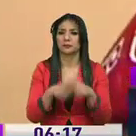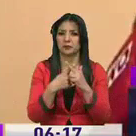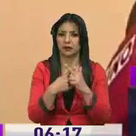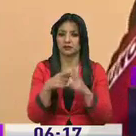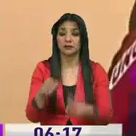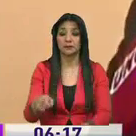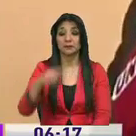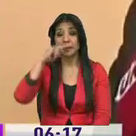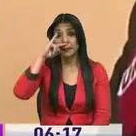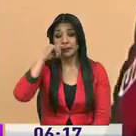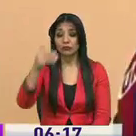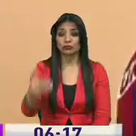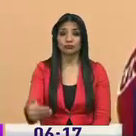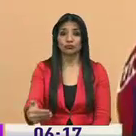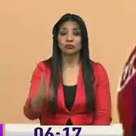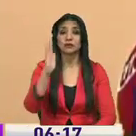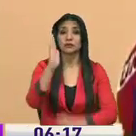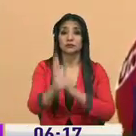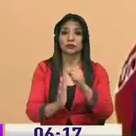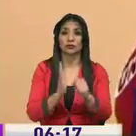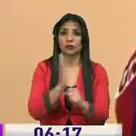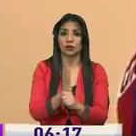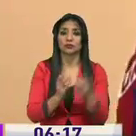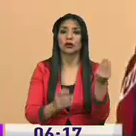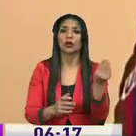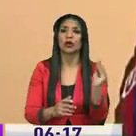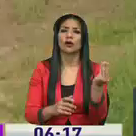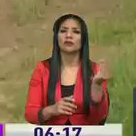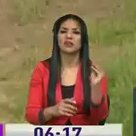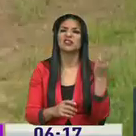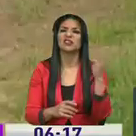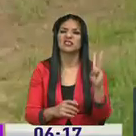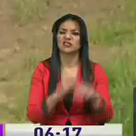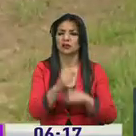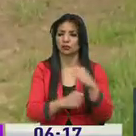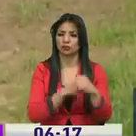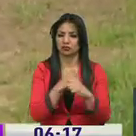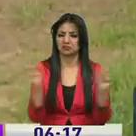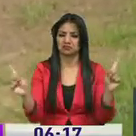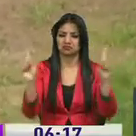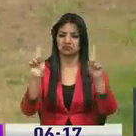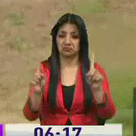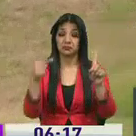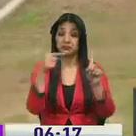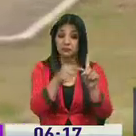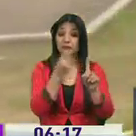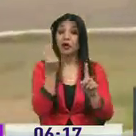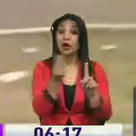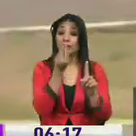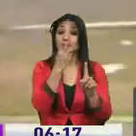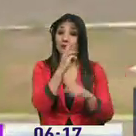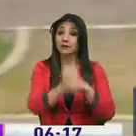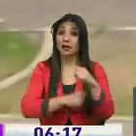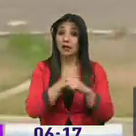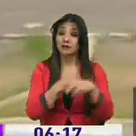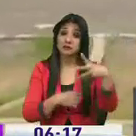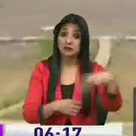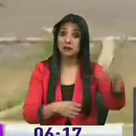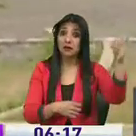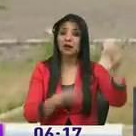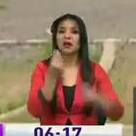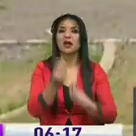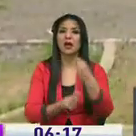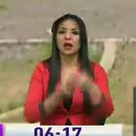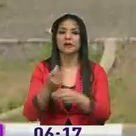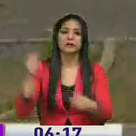niño de 5 años con un adolescente de 16 años. El adolescente de 16 años, en vez de retirarse, procede a agredir a